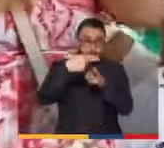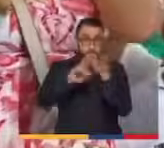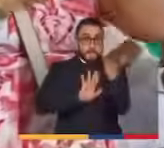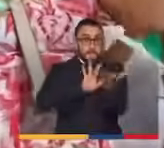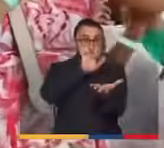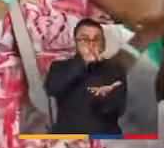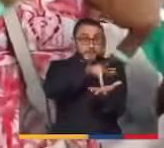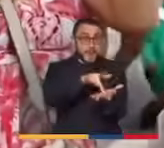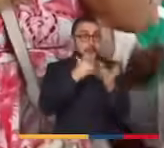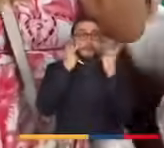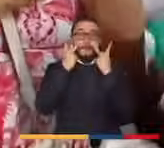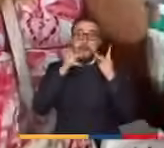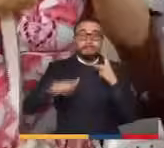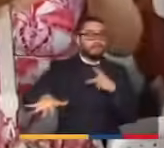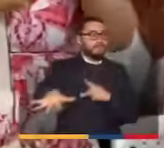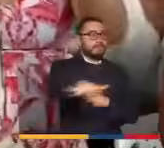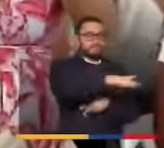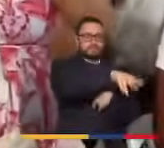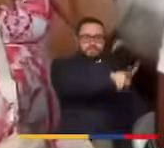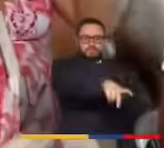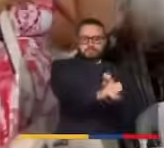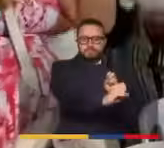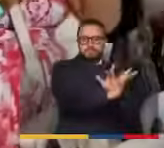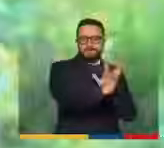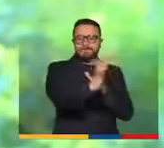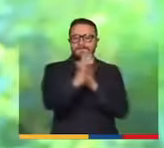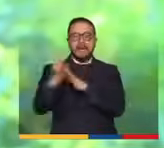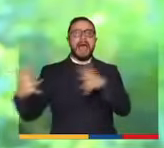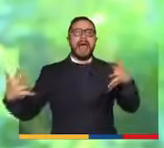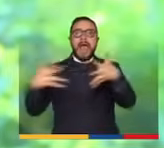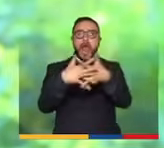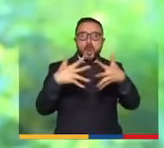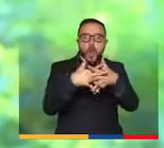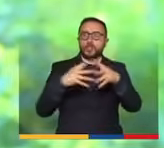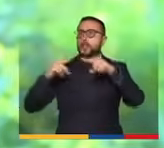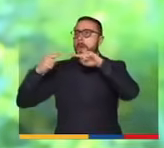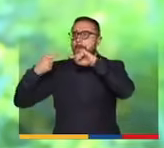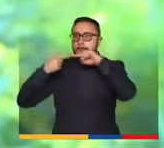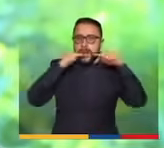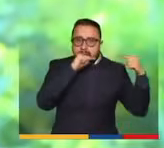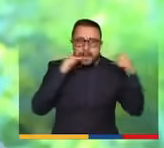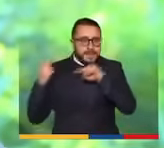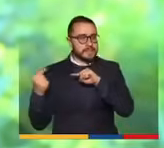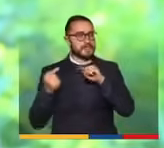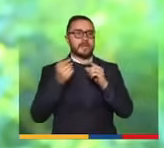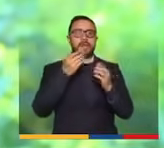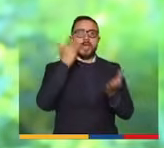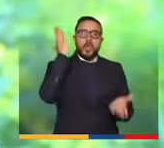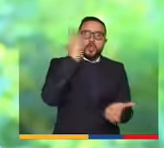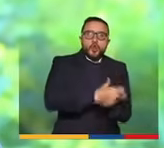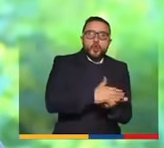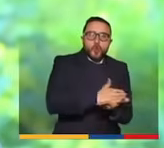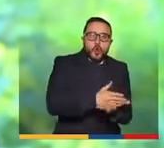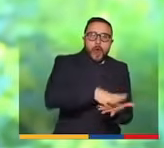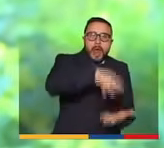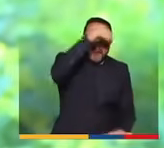podamos ver el campo cultivado de arroz, de maíz, de